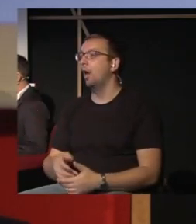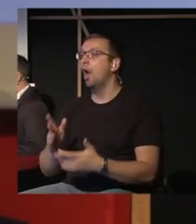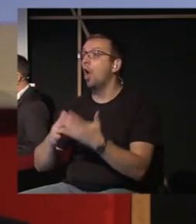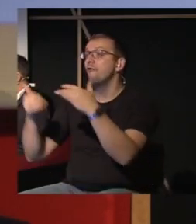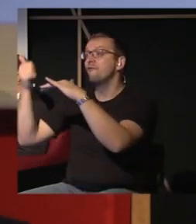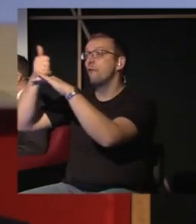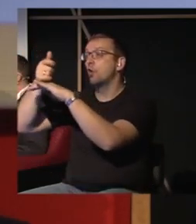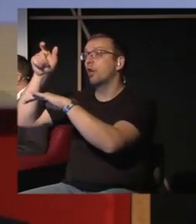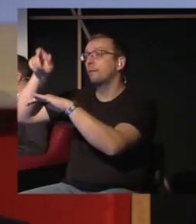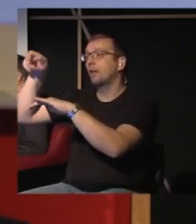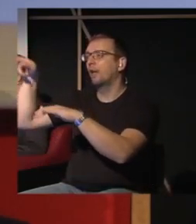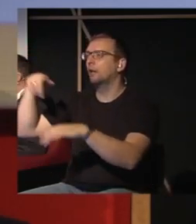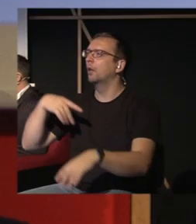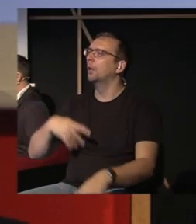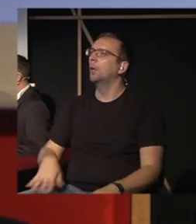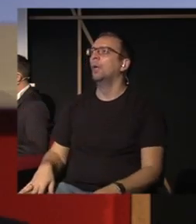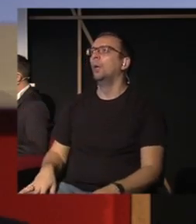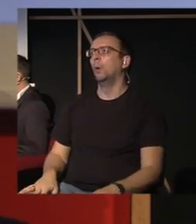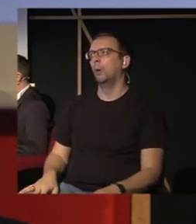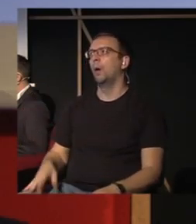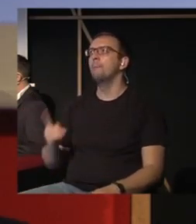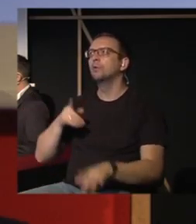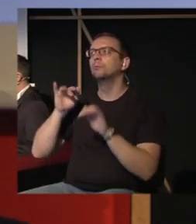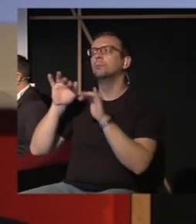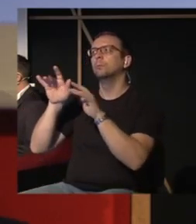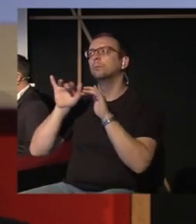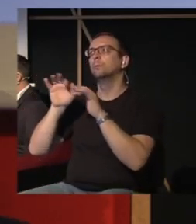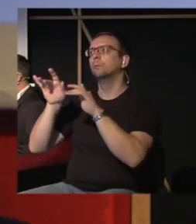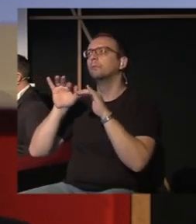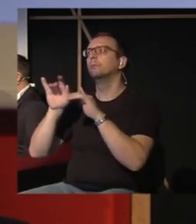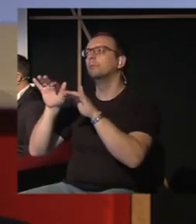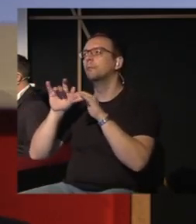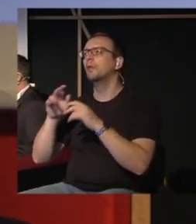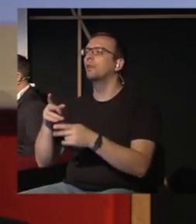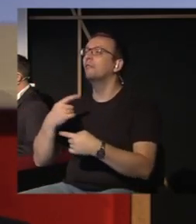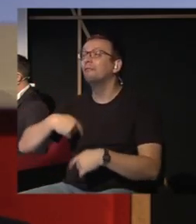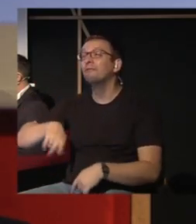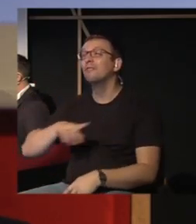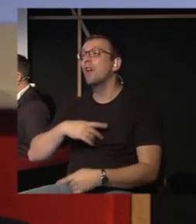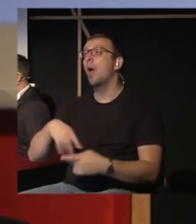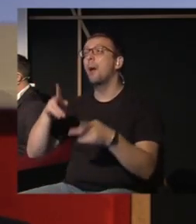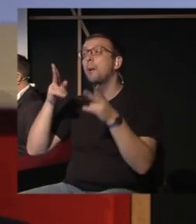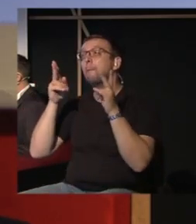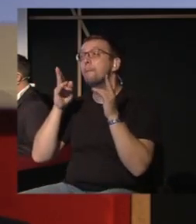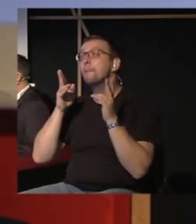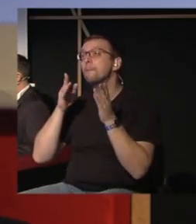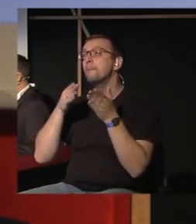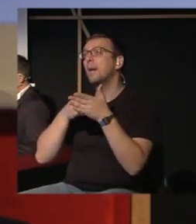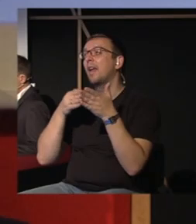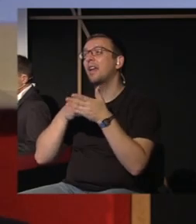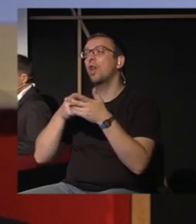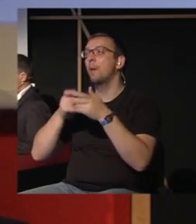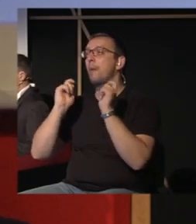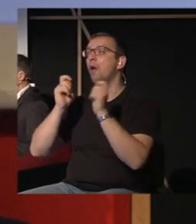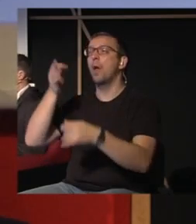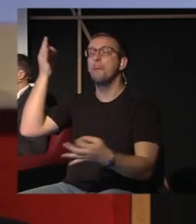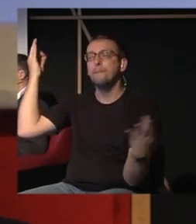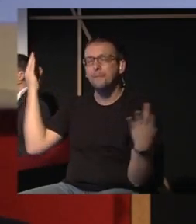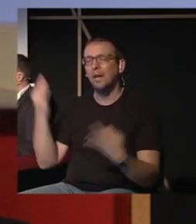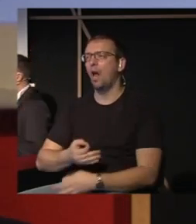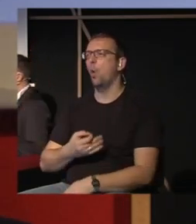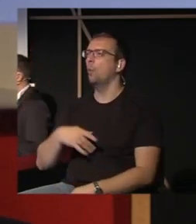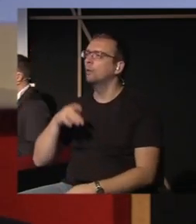de un responsable de discapacidad, ¿no? Debido a la gran barrera y a la falta de inclusión que existía. Había una